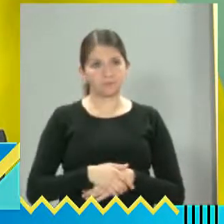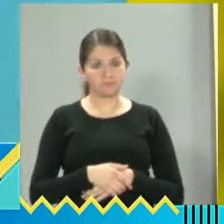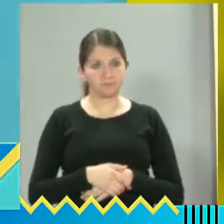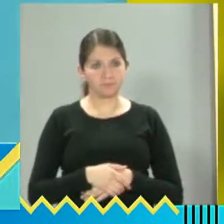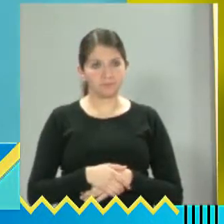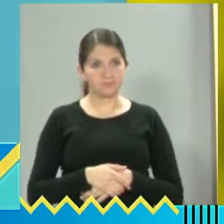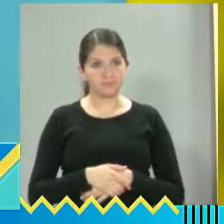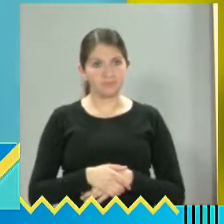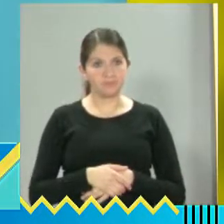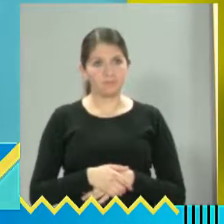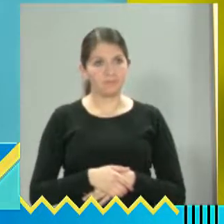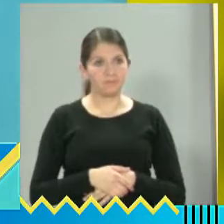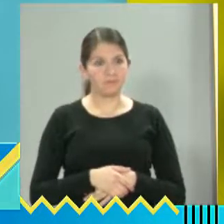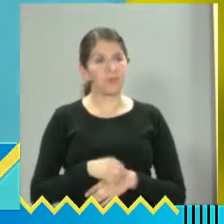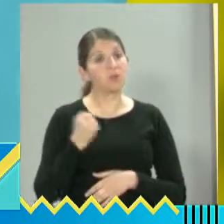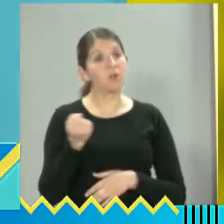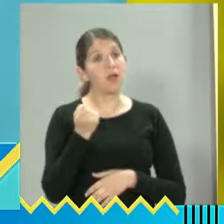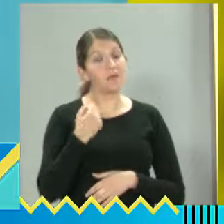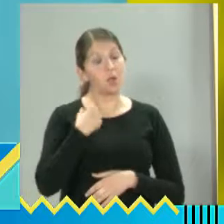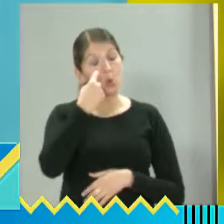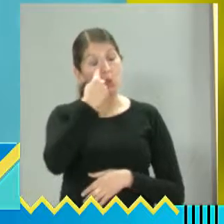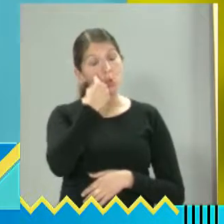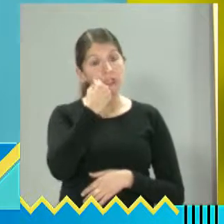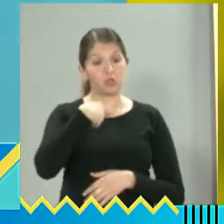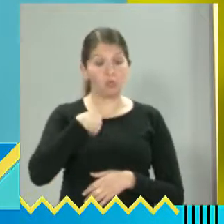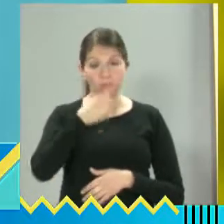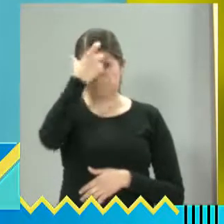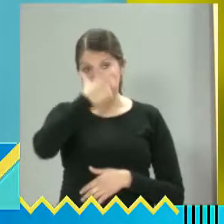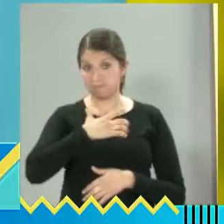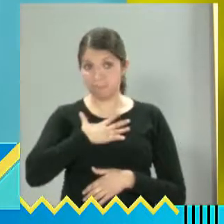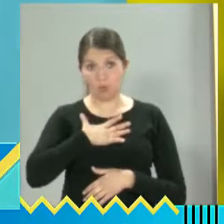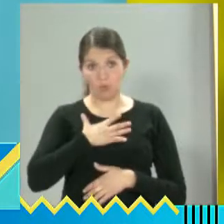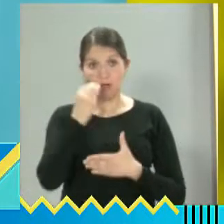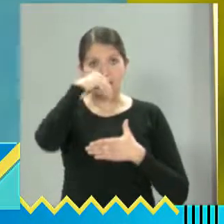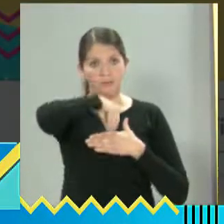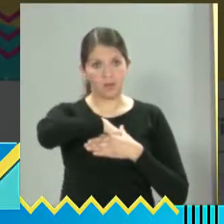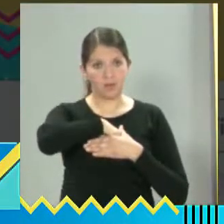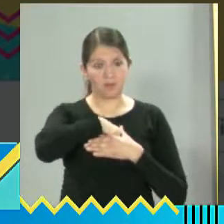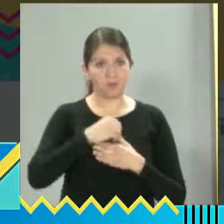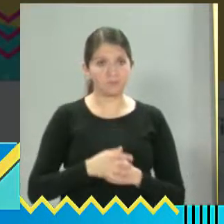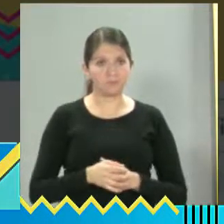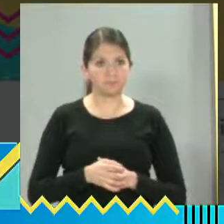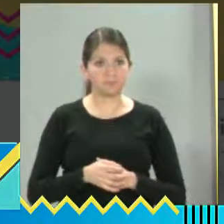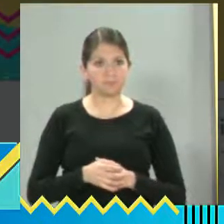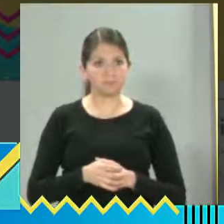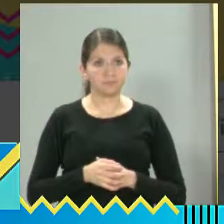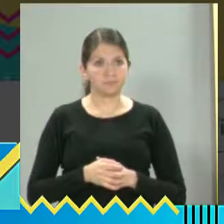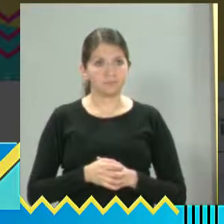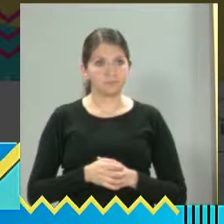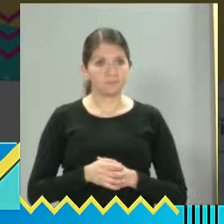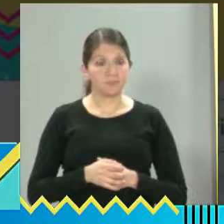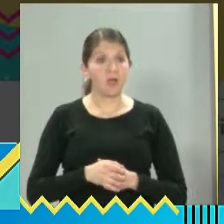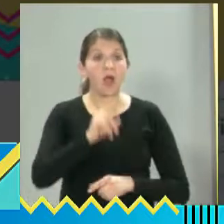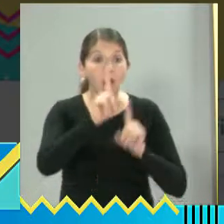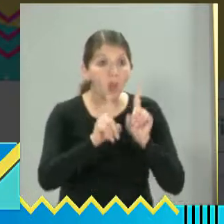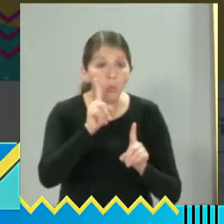en conocerse a uno mismo introspectivamente. ¿Te parece que queda así? Y el que no escuchó quizás se va a tener que sentar a ver